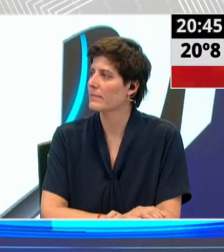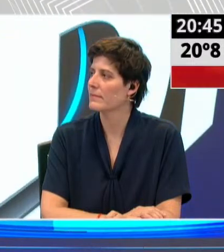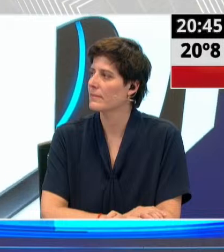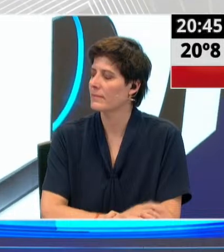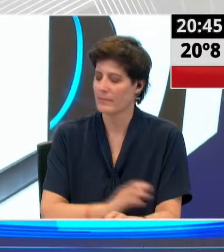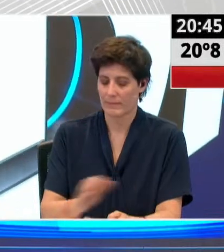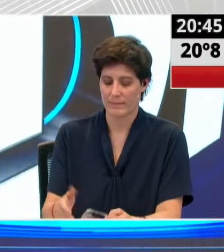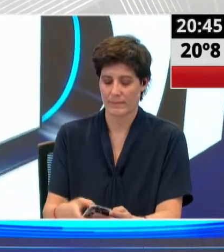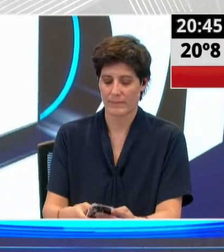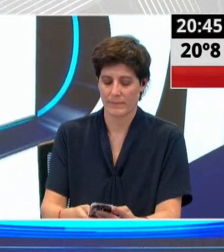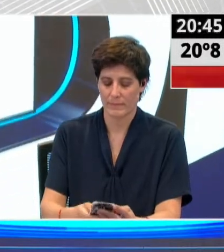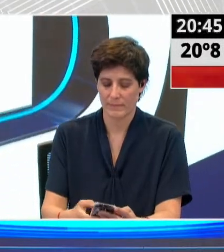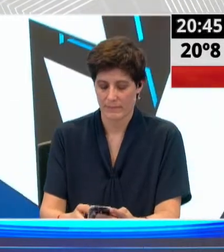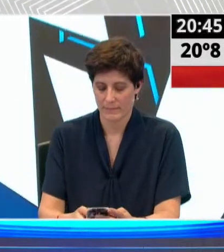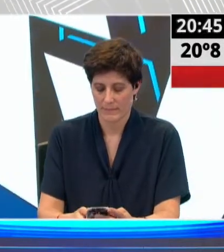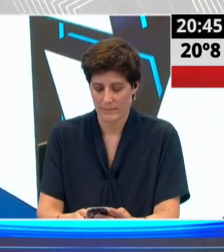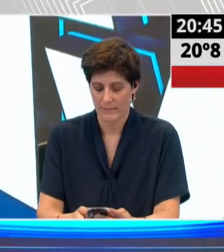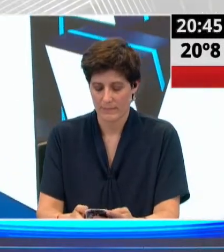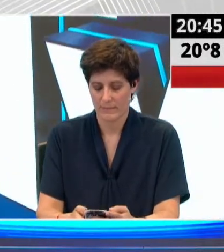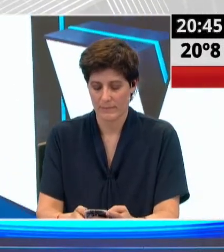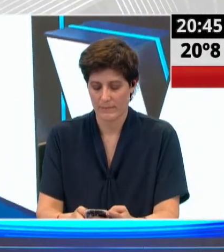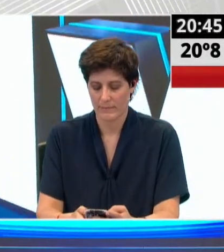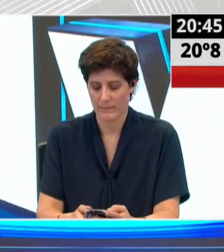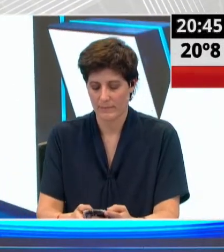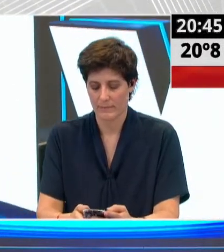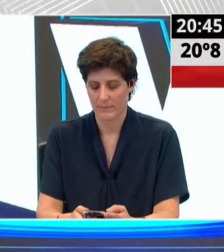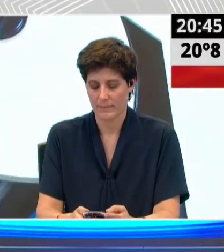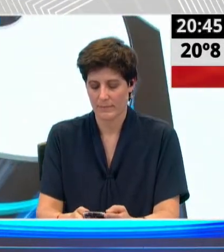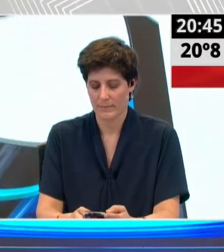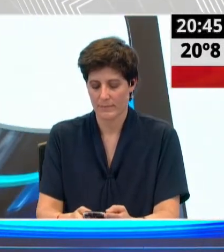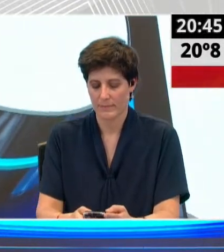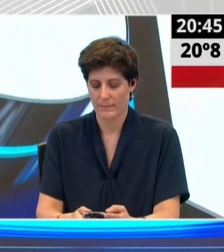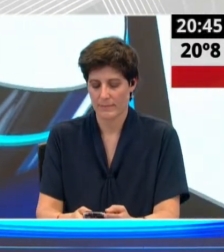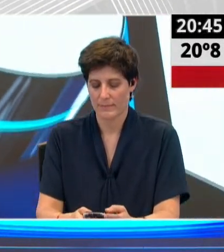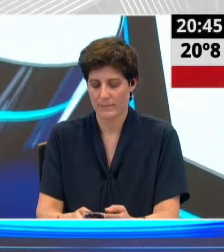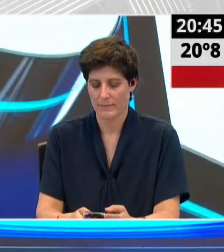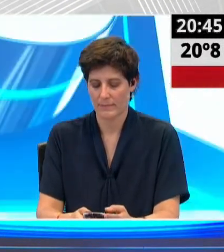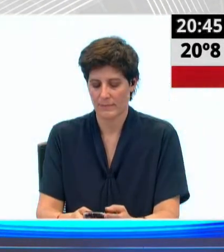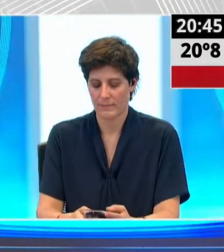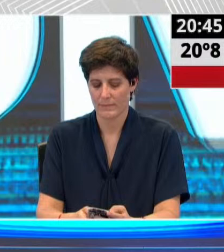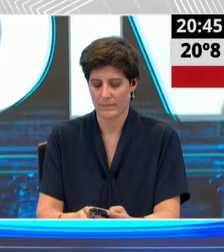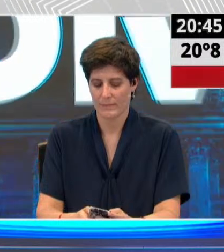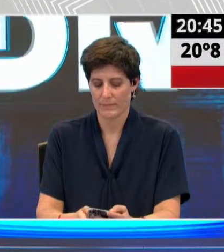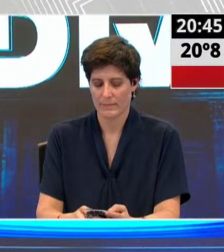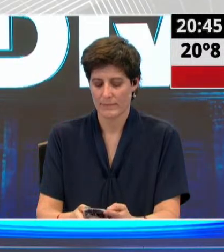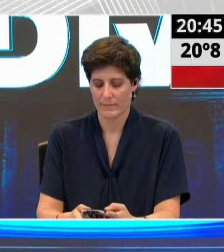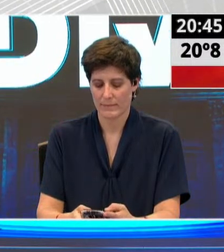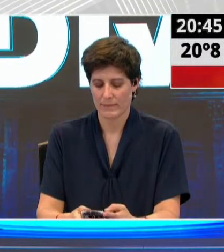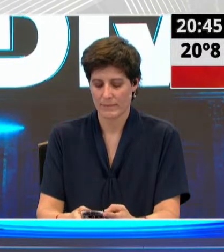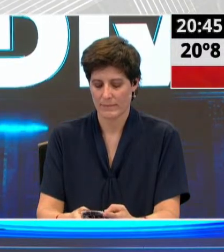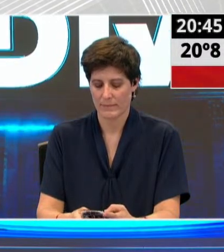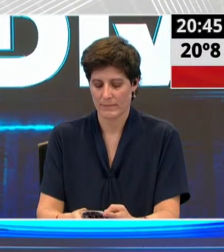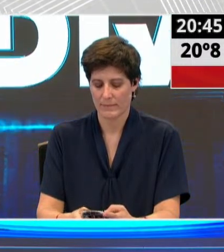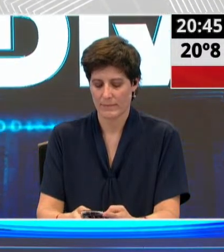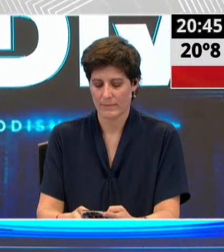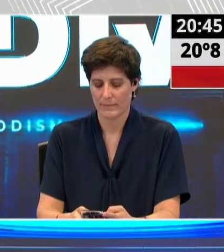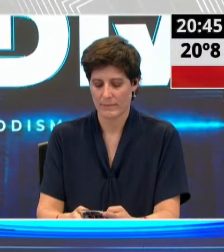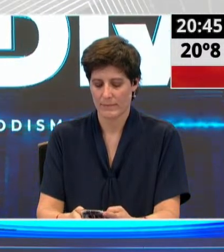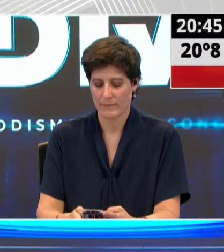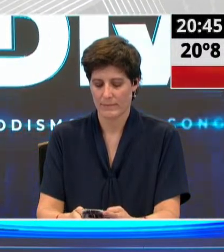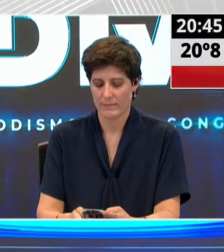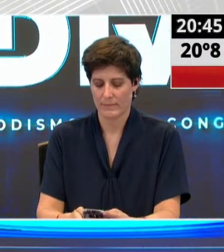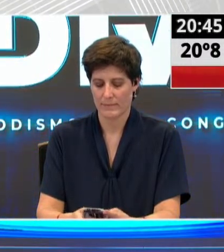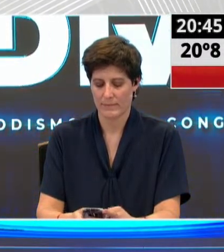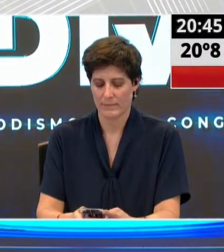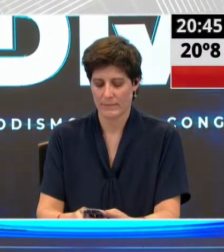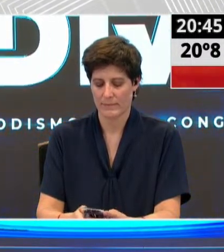del oficialismo en la Cámara Alta y finalmente impulsó una división del bloque. Quedará el recuerdo de que planteó